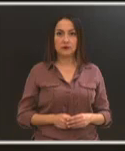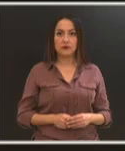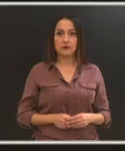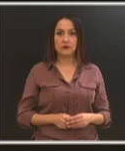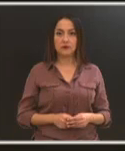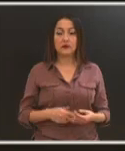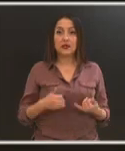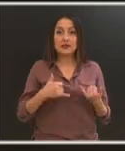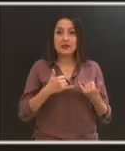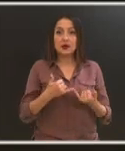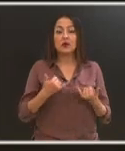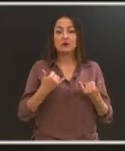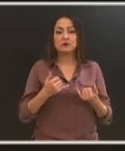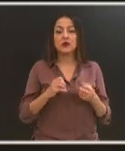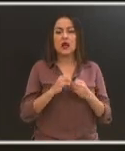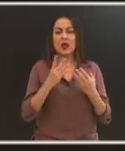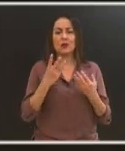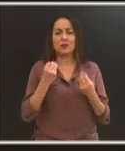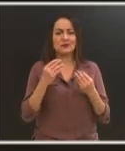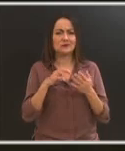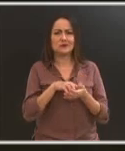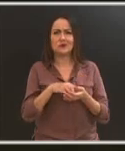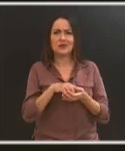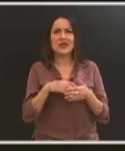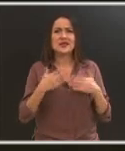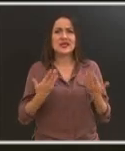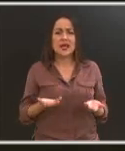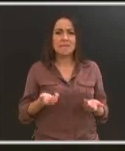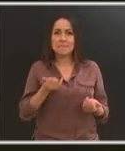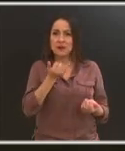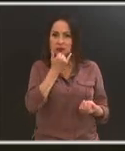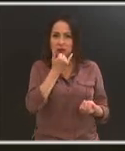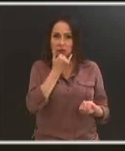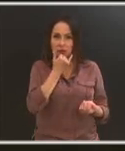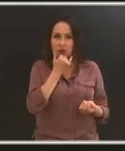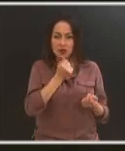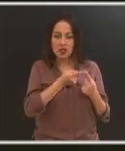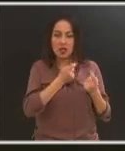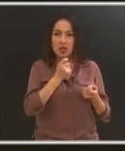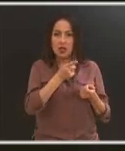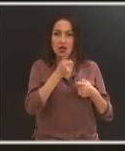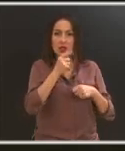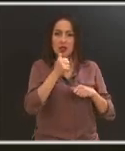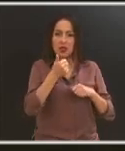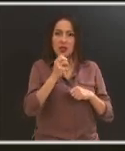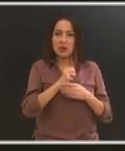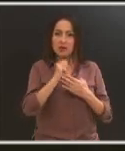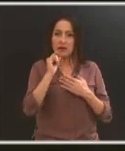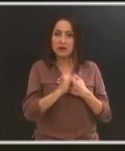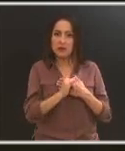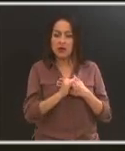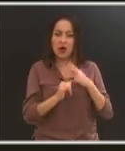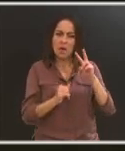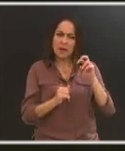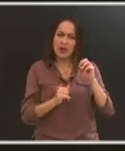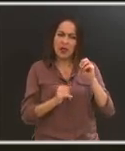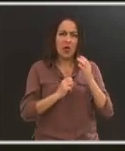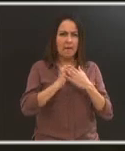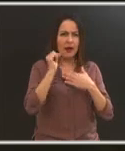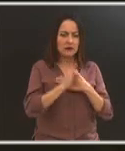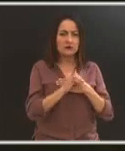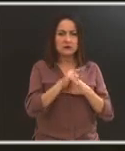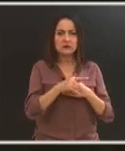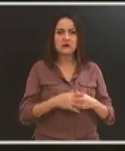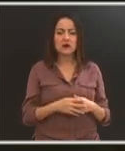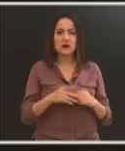Por ahora, por supuesto que quedan muchas dudas de qué fue lo que ocurrió desde ese 10 de mayo. o 20 de mayo para ser más